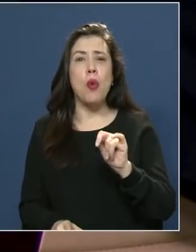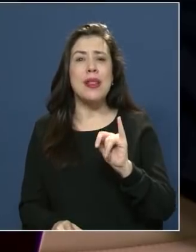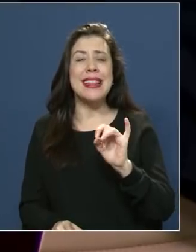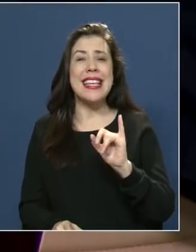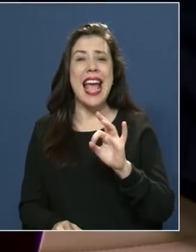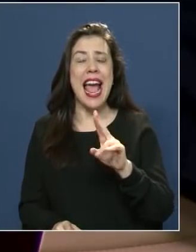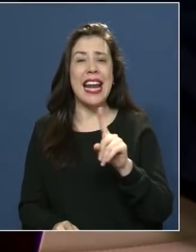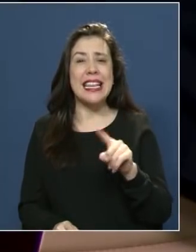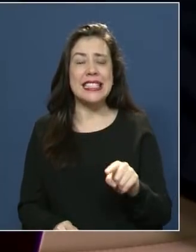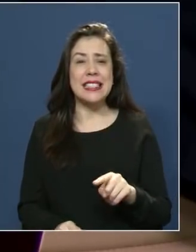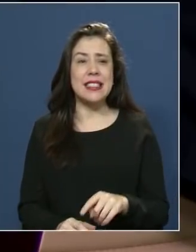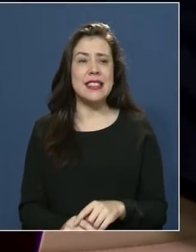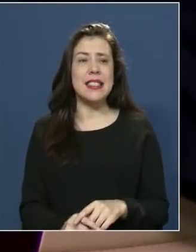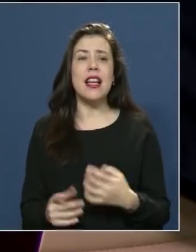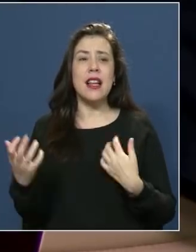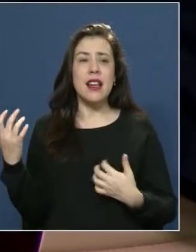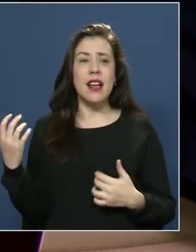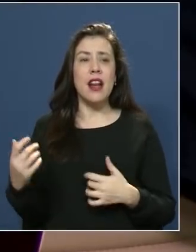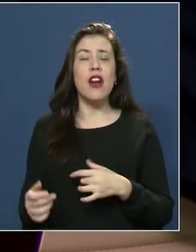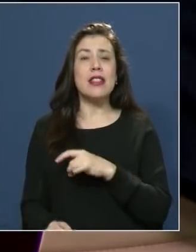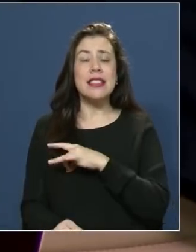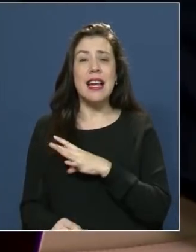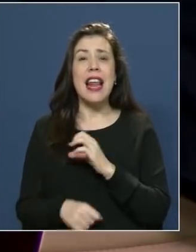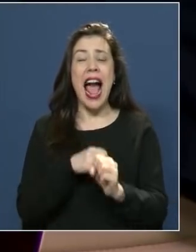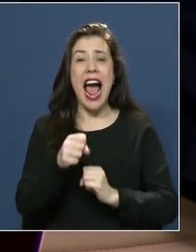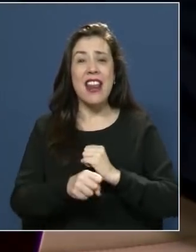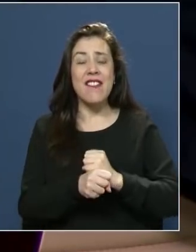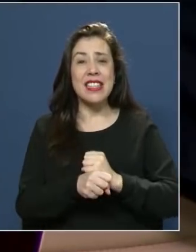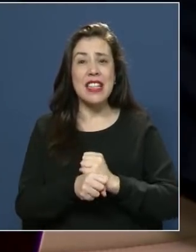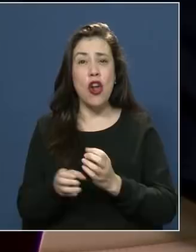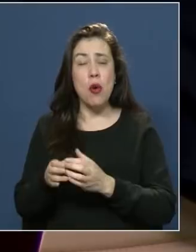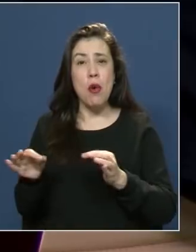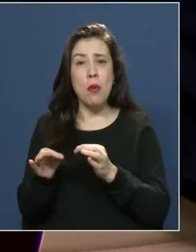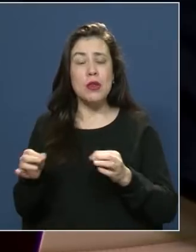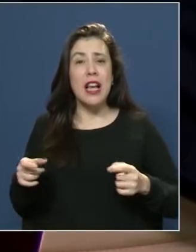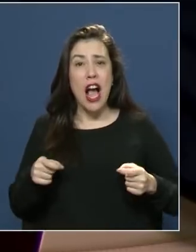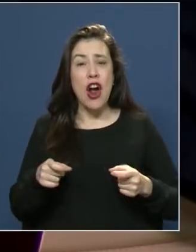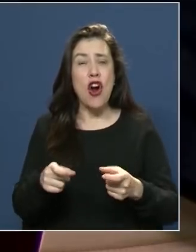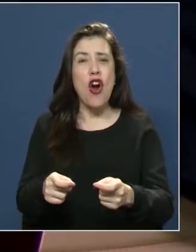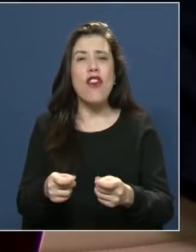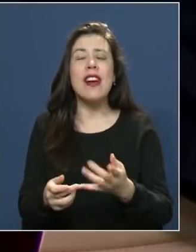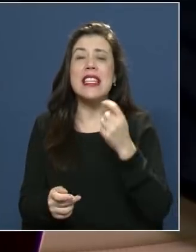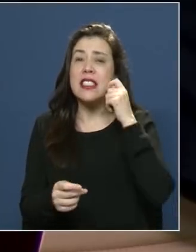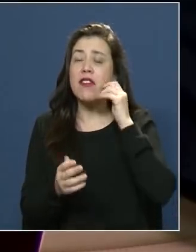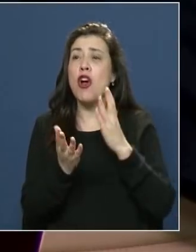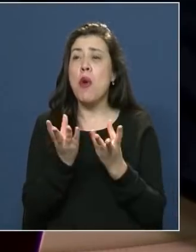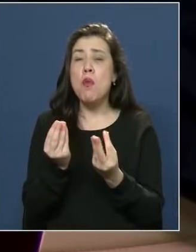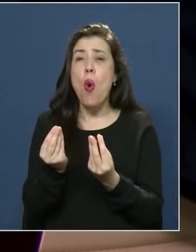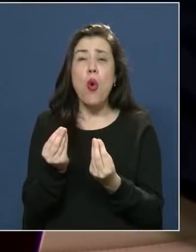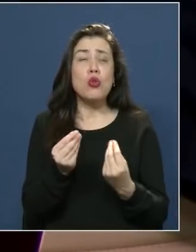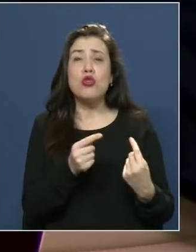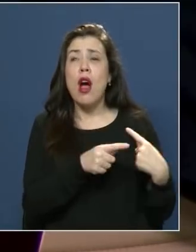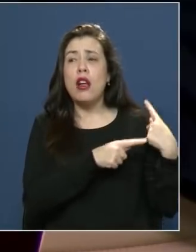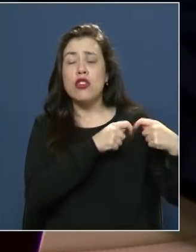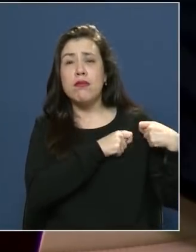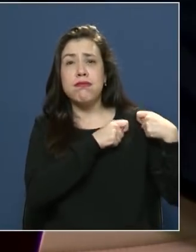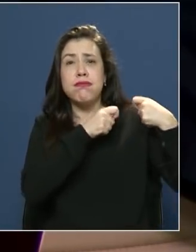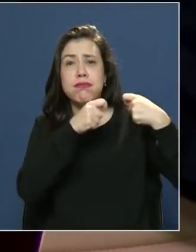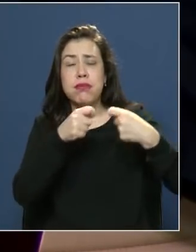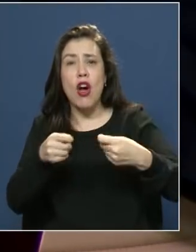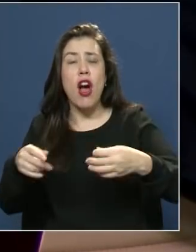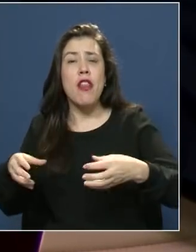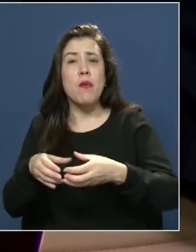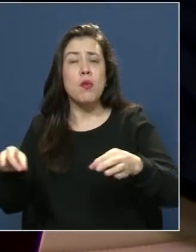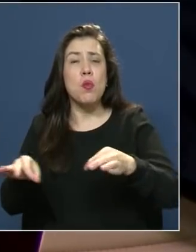Que se establezca el Día del Rock chileno en el aniversario de los Jaivas significa reconocer todo un legado de bandas y músicos que son